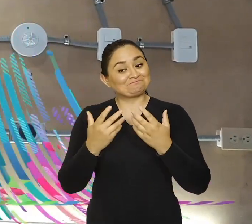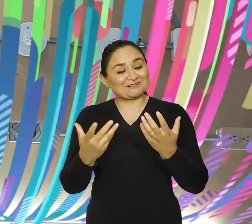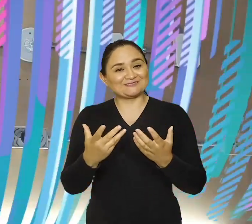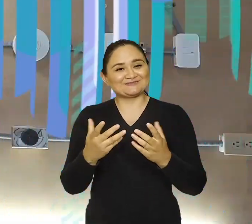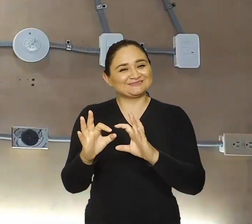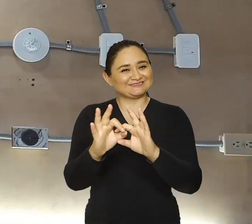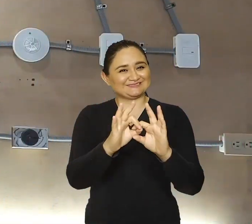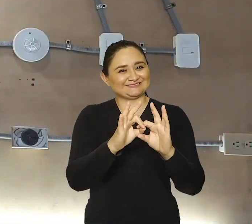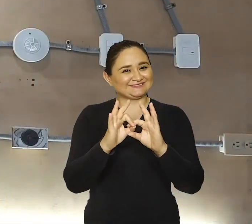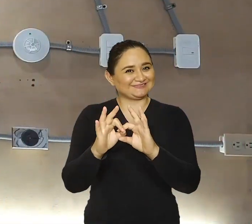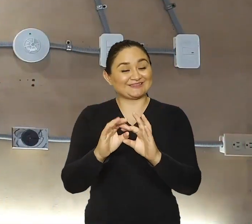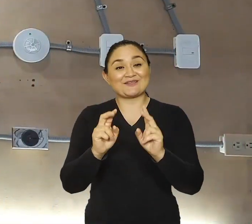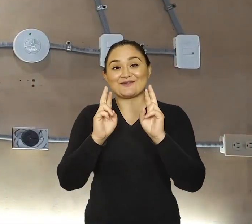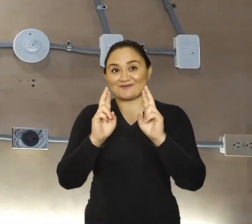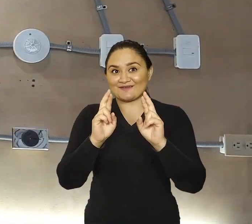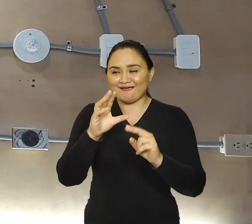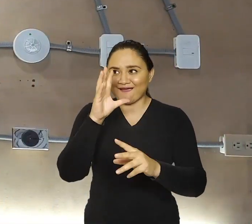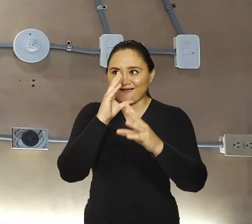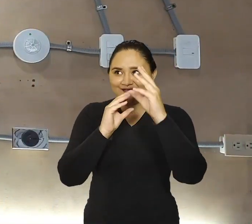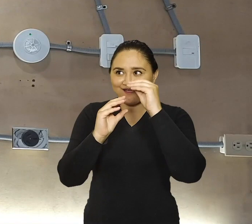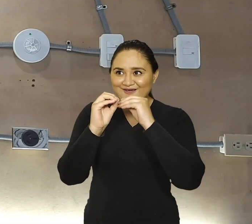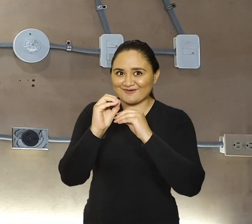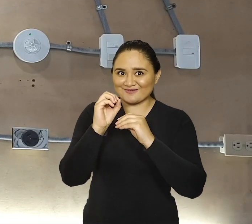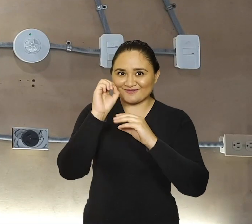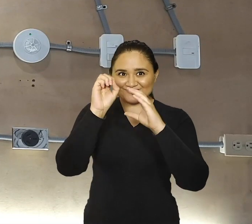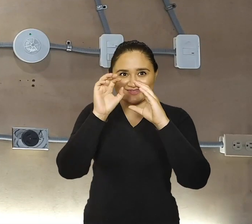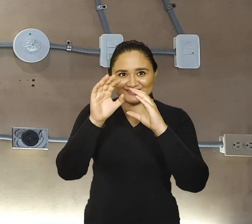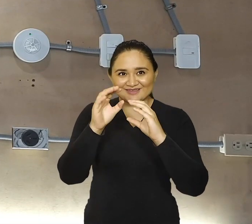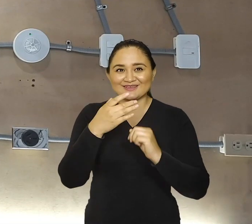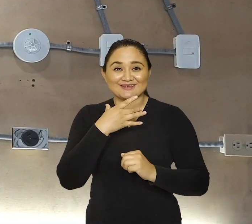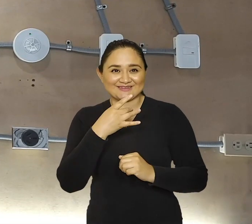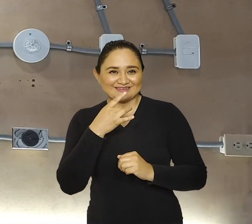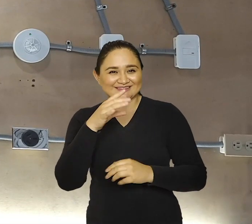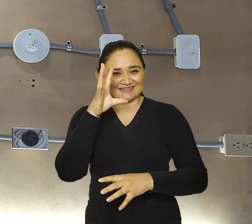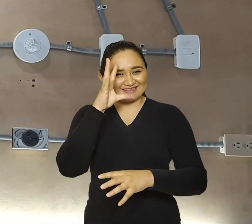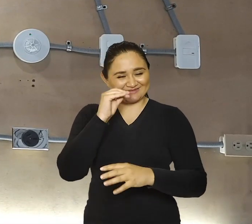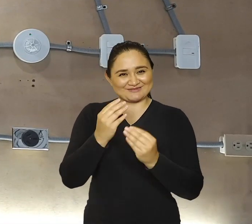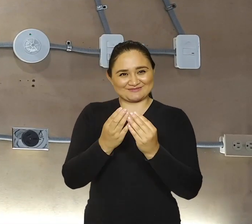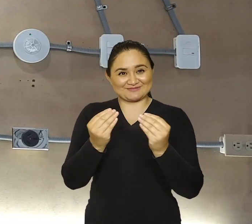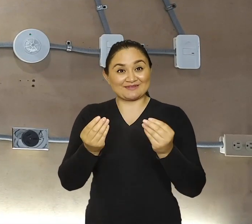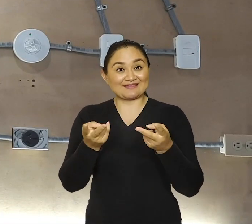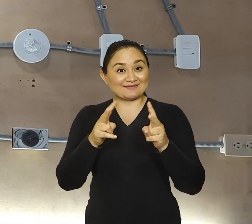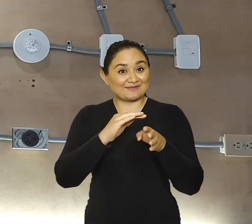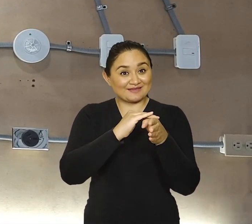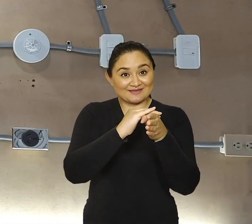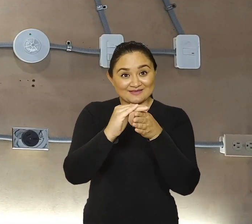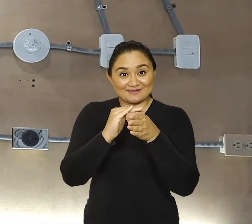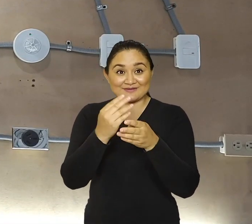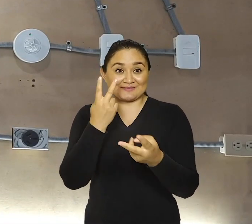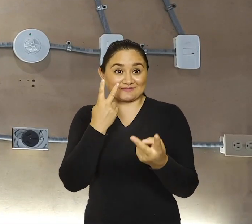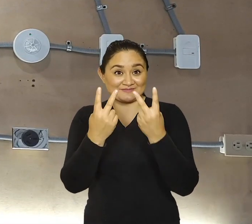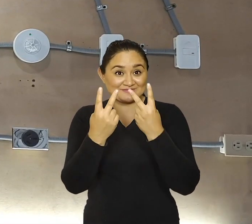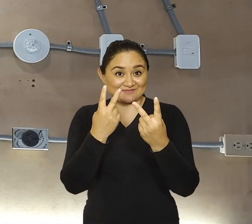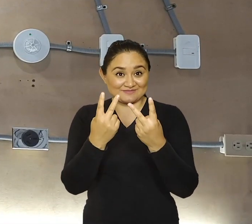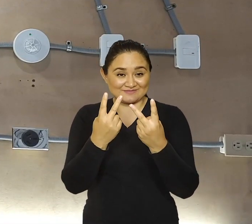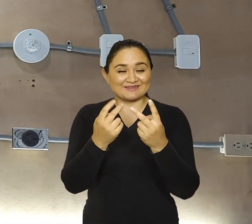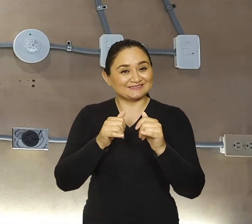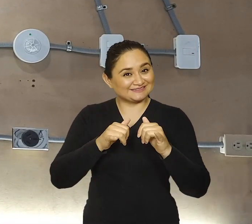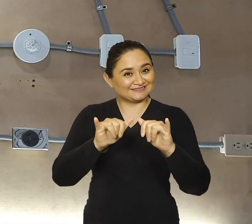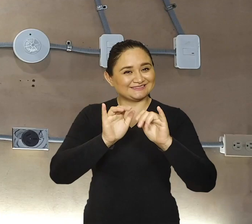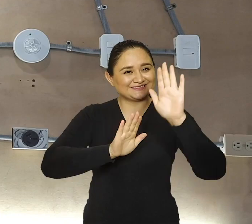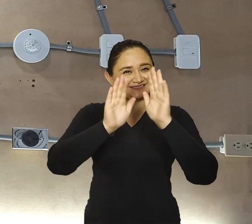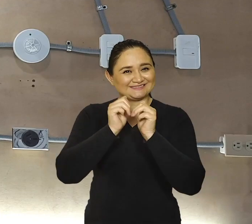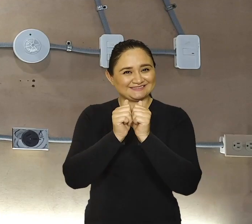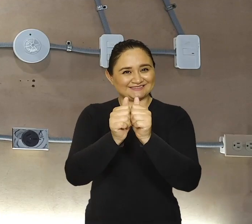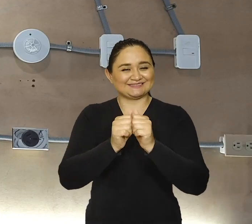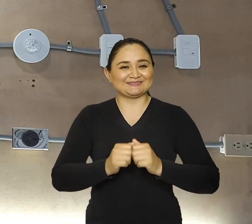220 voltios. Bueno, amigas y amigos, espero que les haya gustado este video y hayan aprendido mucho. También les invito a